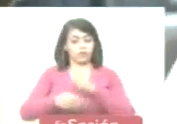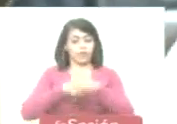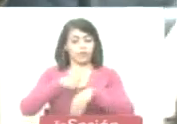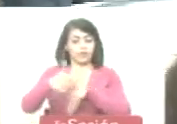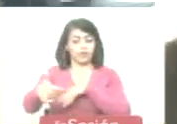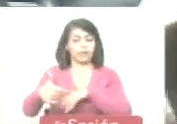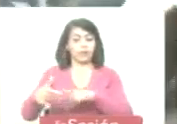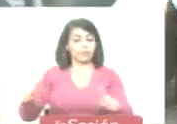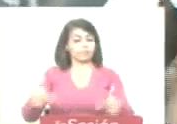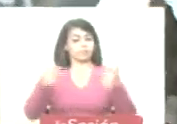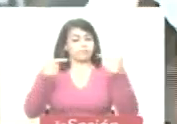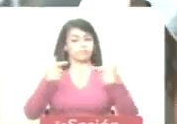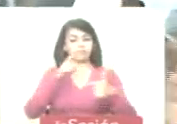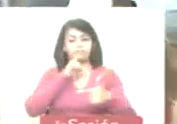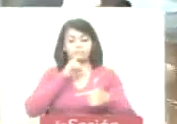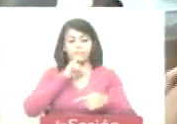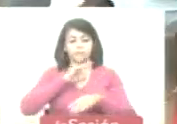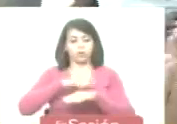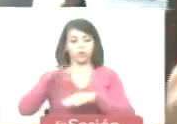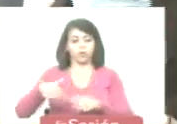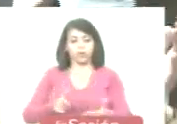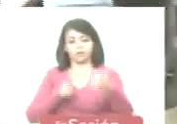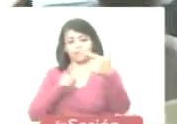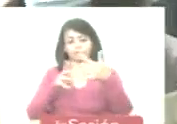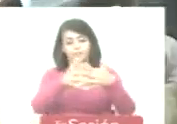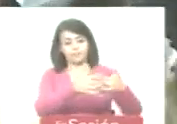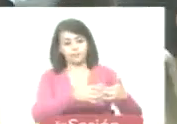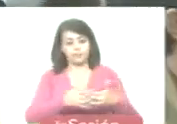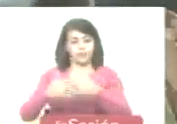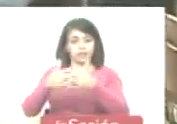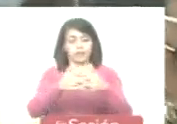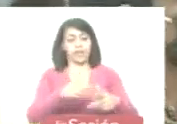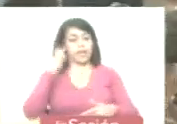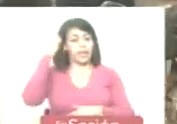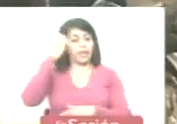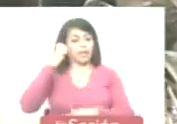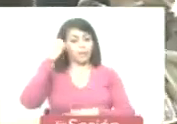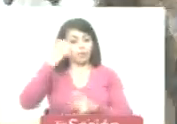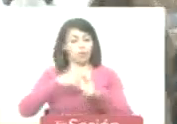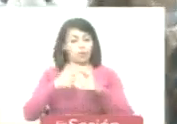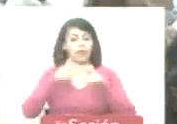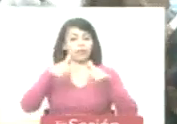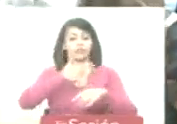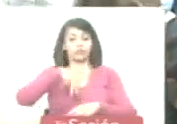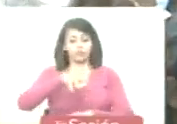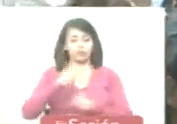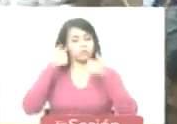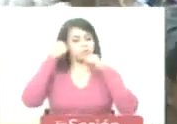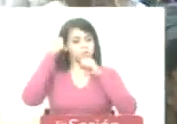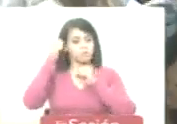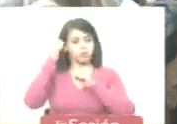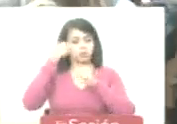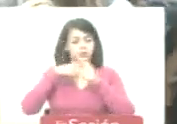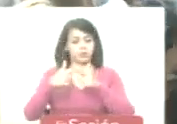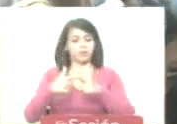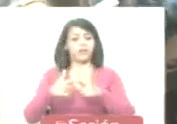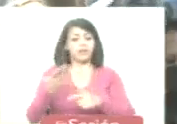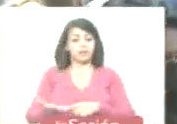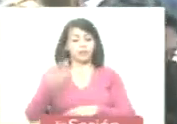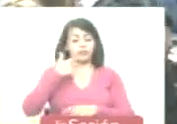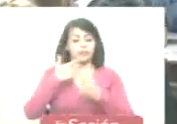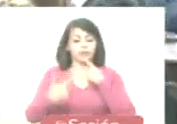tiempos de adversidad, cuando nos enfrentamos al imperio norteamericano, al imperio europeo, y hemos salido también victoriosos.